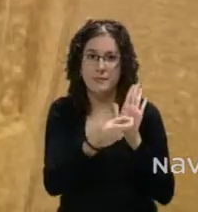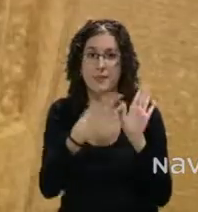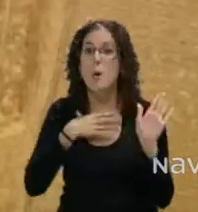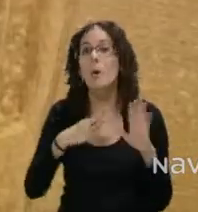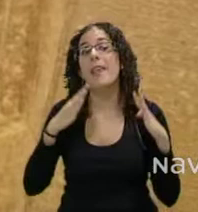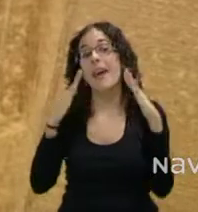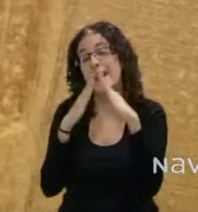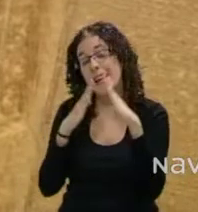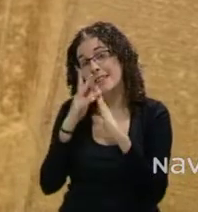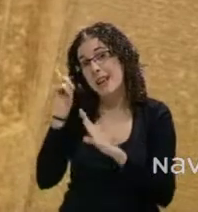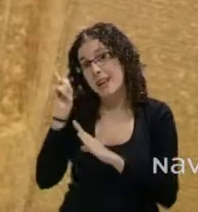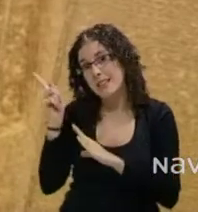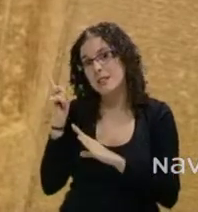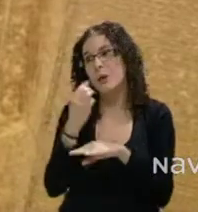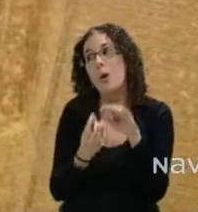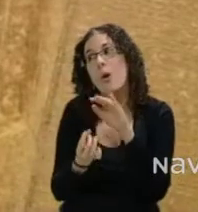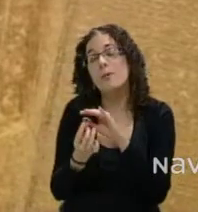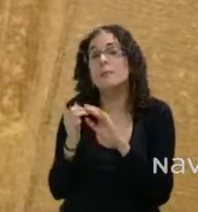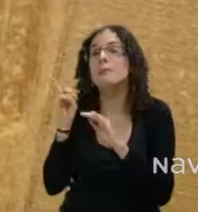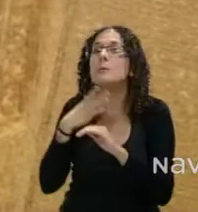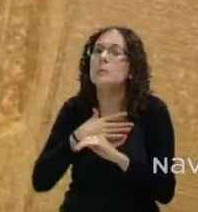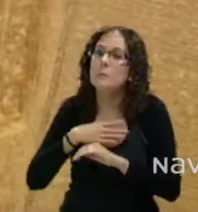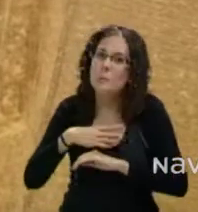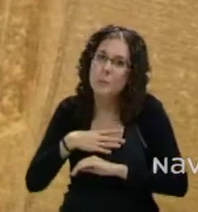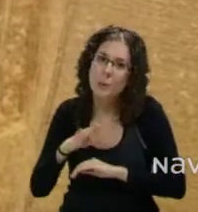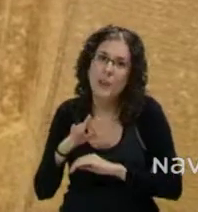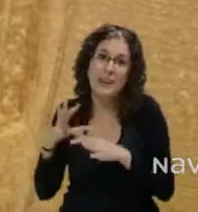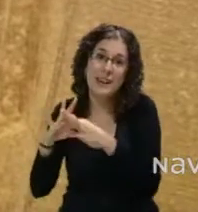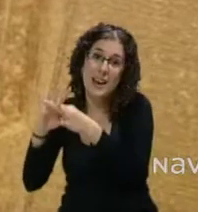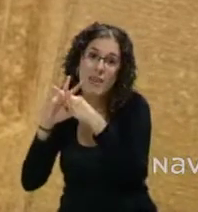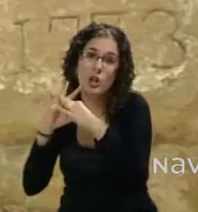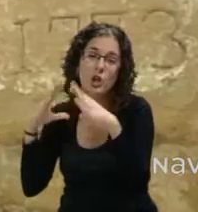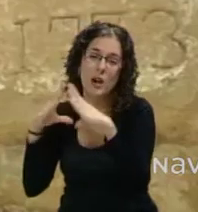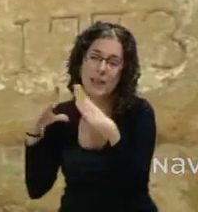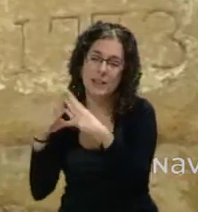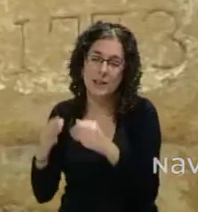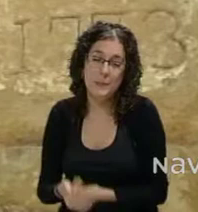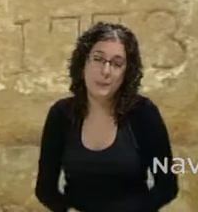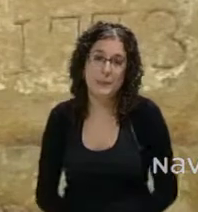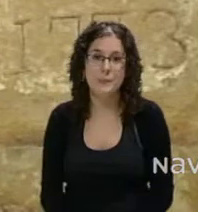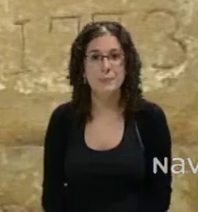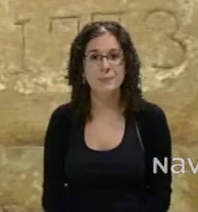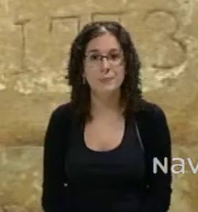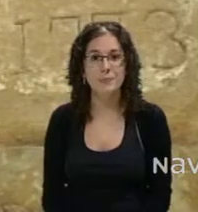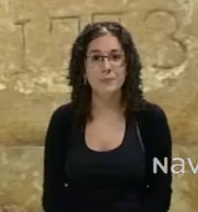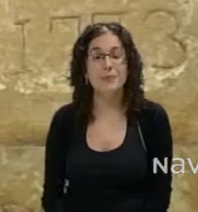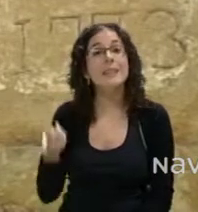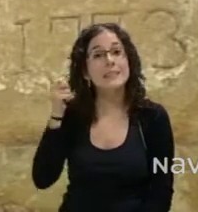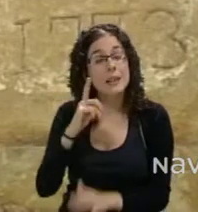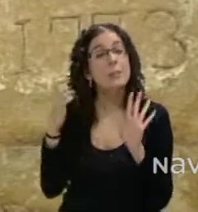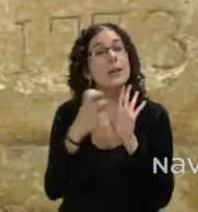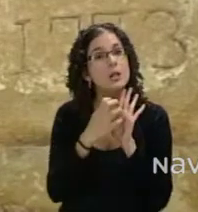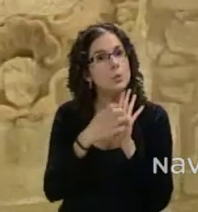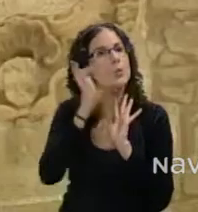de arquitectura, aunque civil, pero vinculadas a la iglesia. También tenemos escudos del siglo